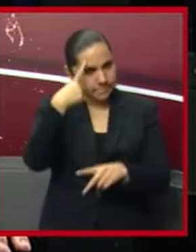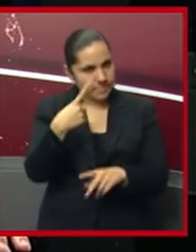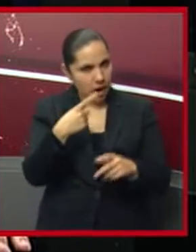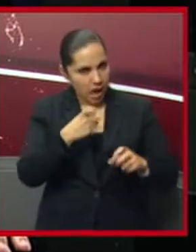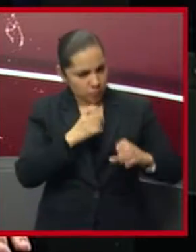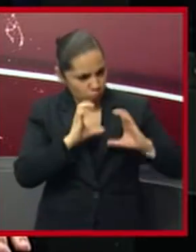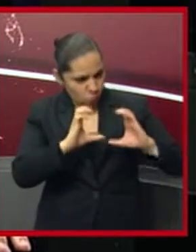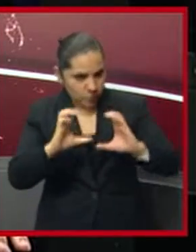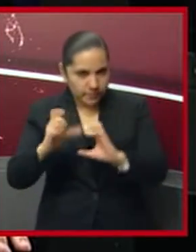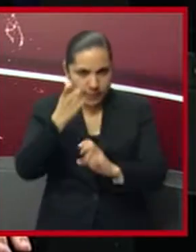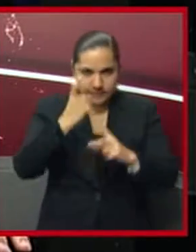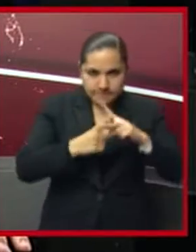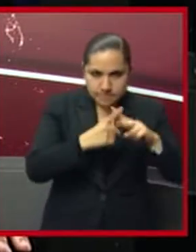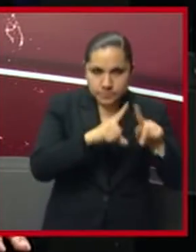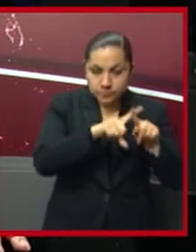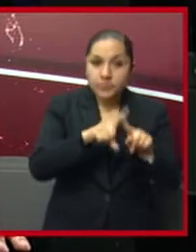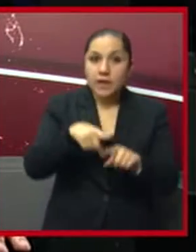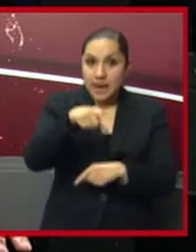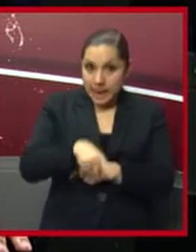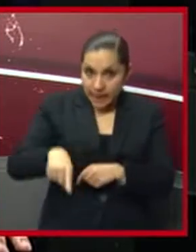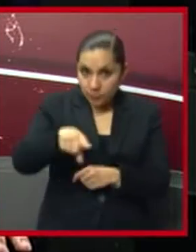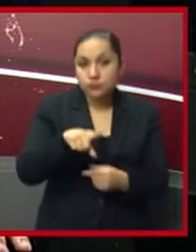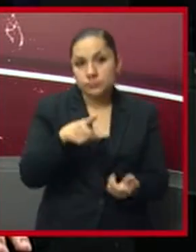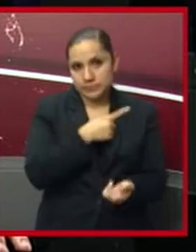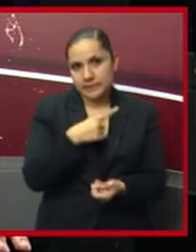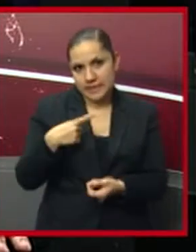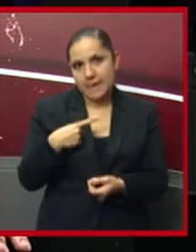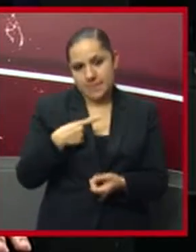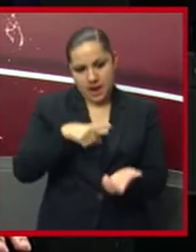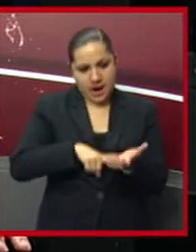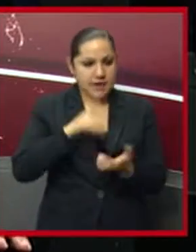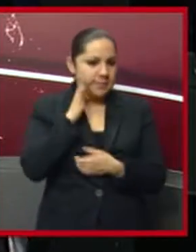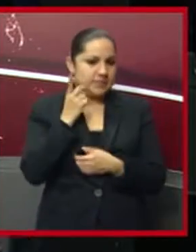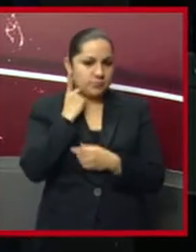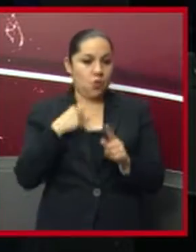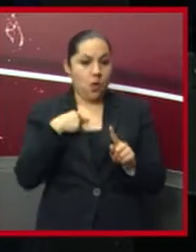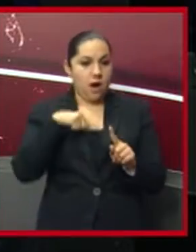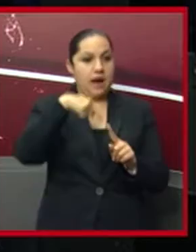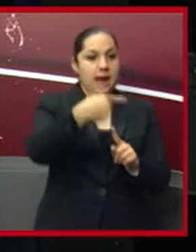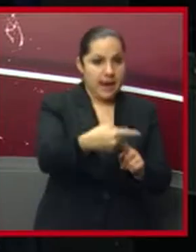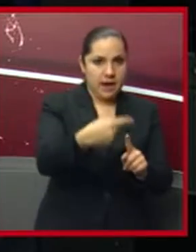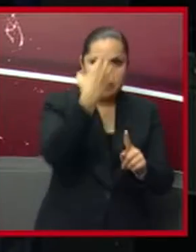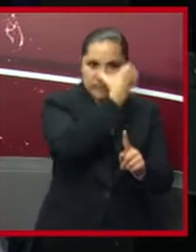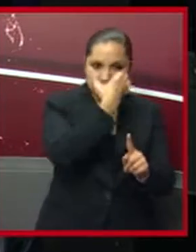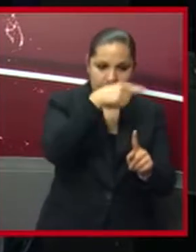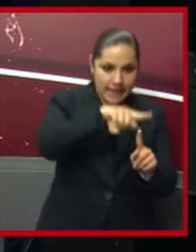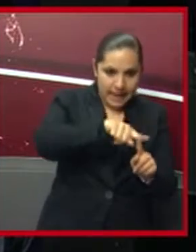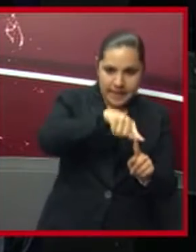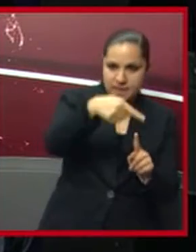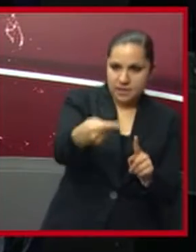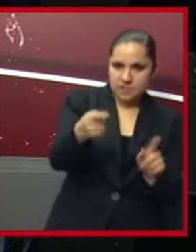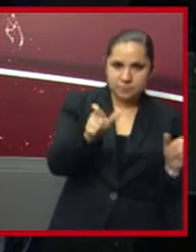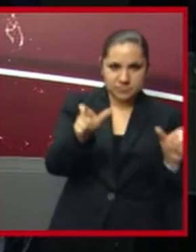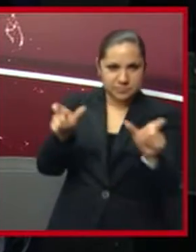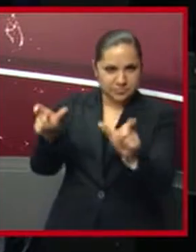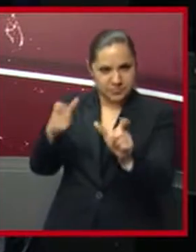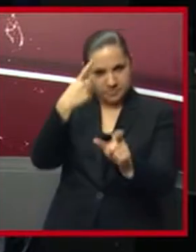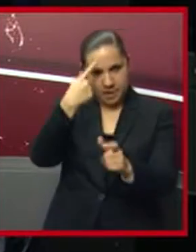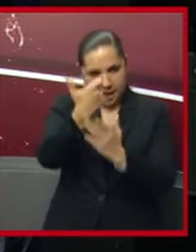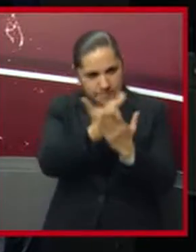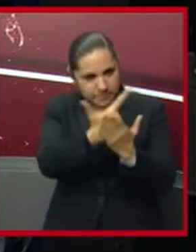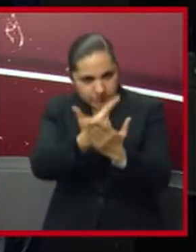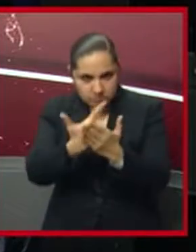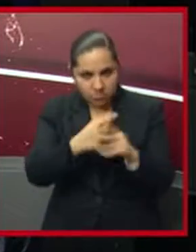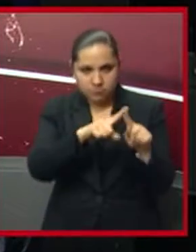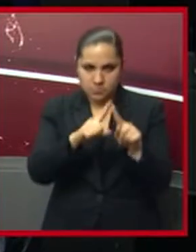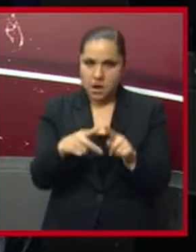la Cámara va a fiscalizar a estos fiscalizadores. Entonces, estamos haciendo este andamio de transparencia